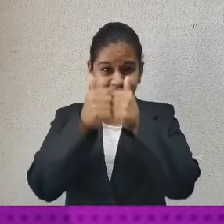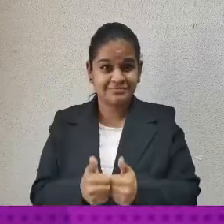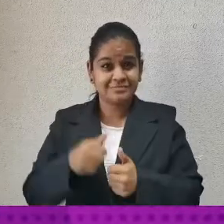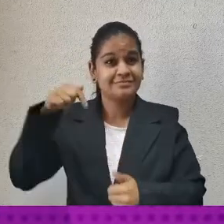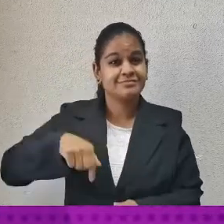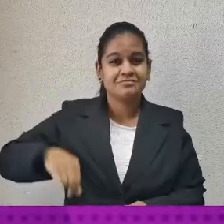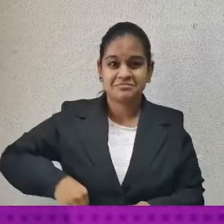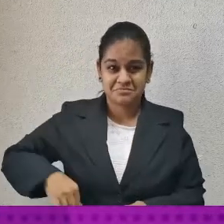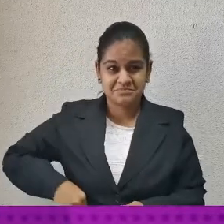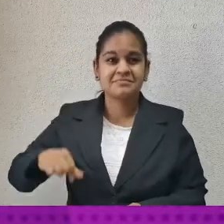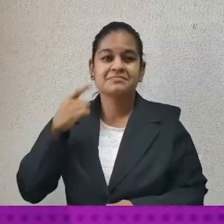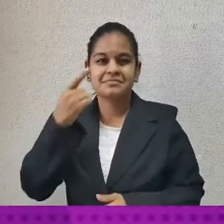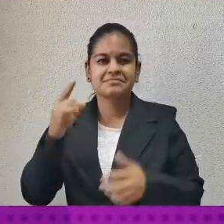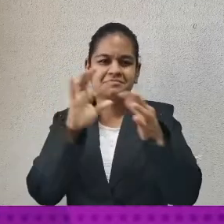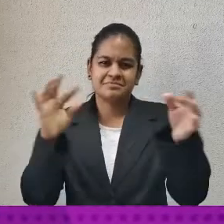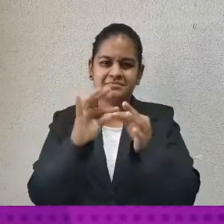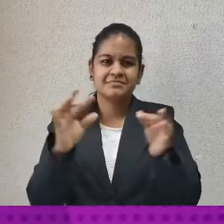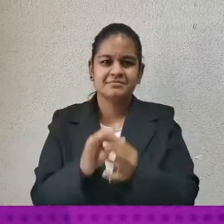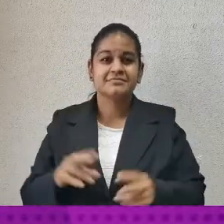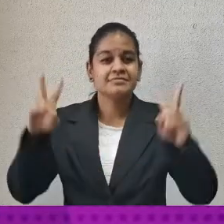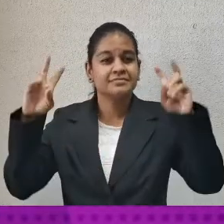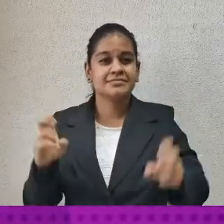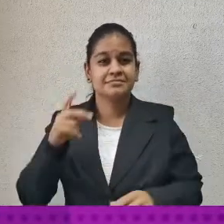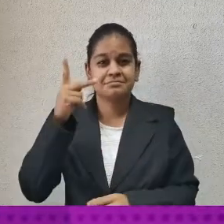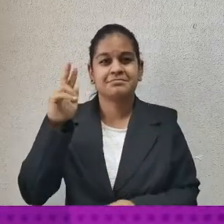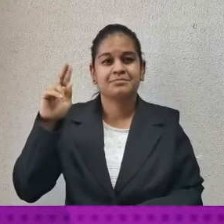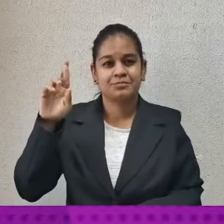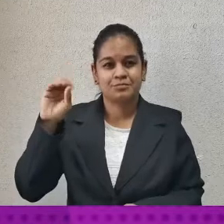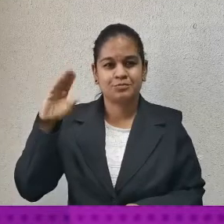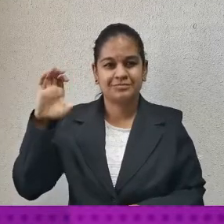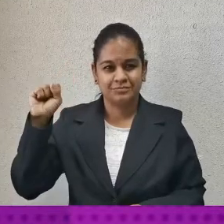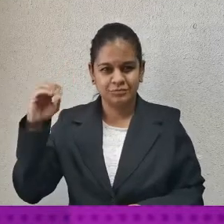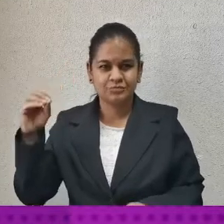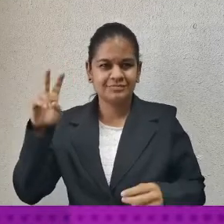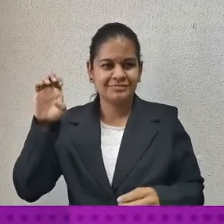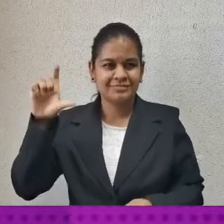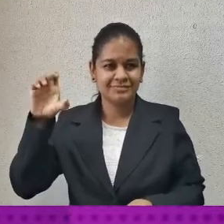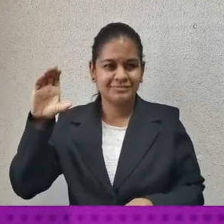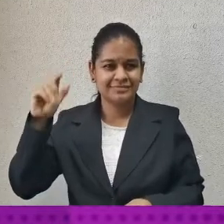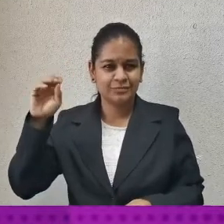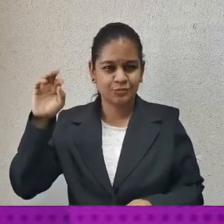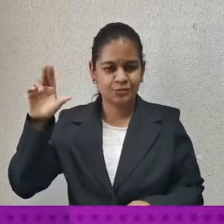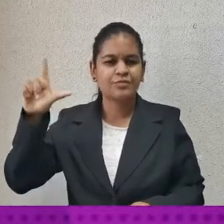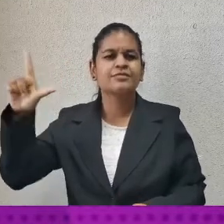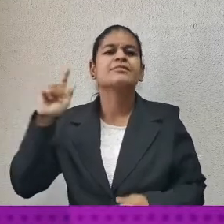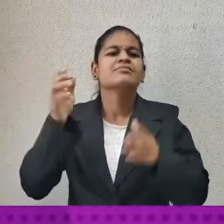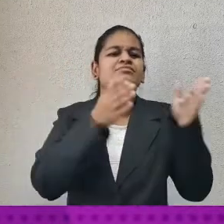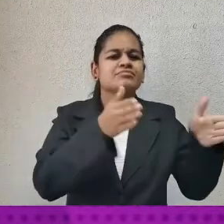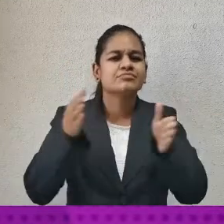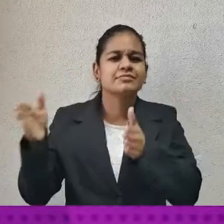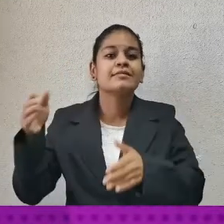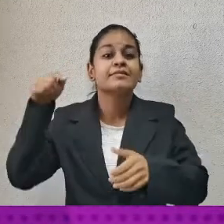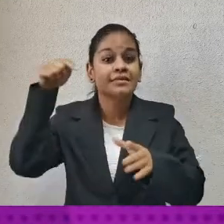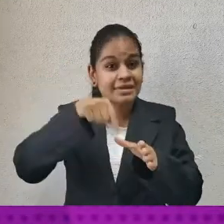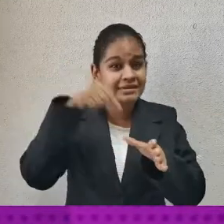interesante en donde le vamos a hablar de una parte del proceso electoral que habitualmente no conocemos los ciudadanos, pero que tiene